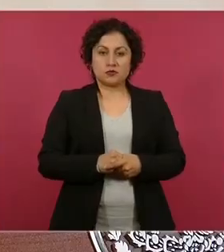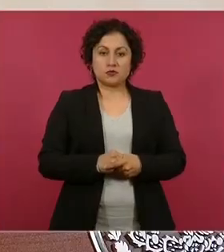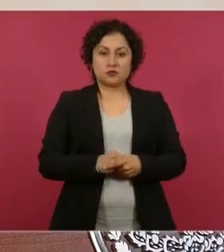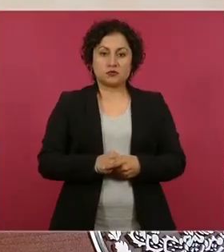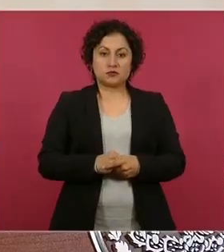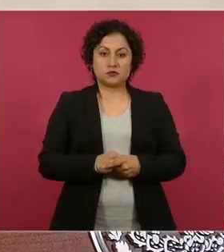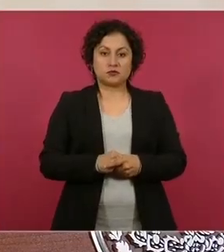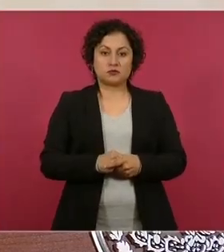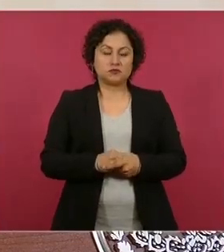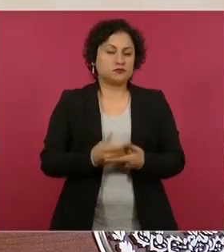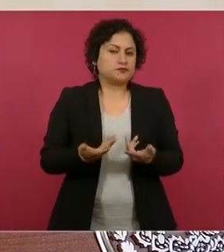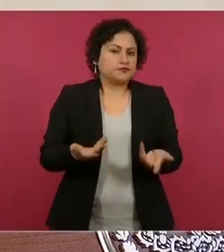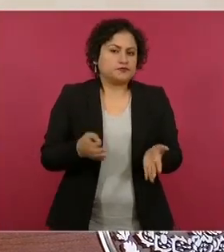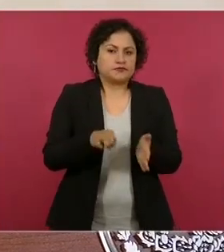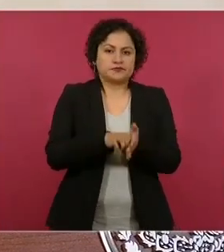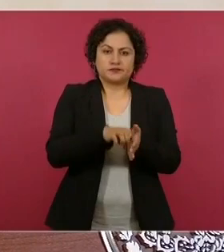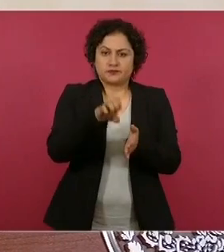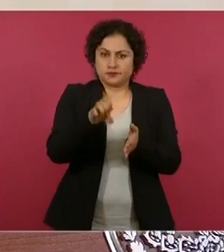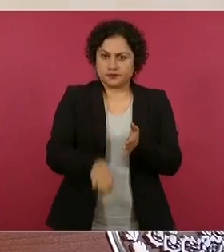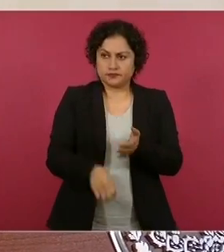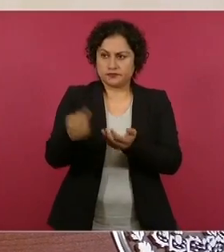con agua,